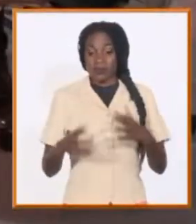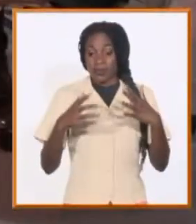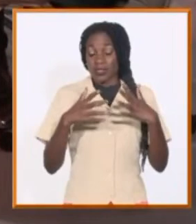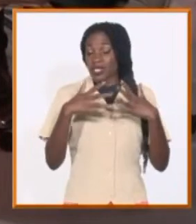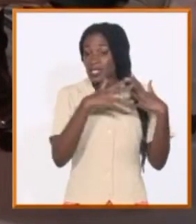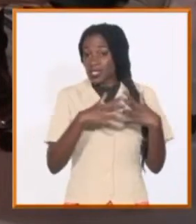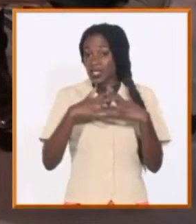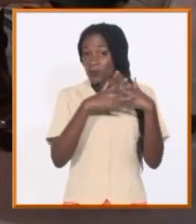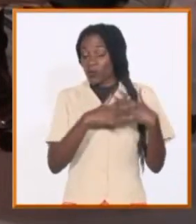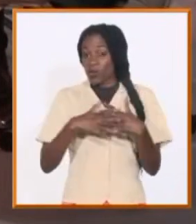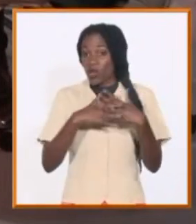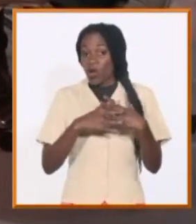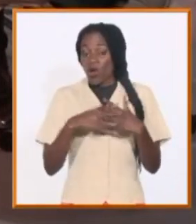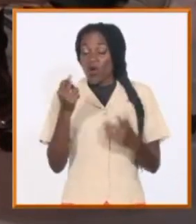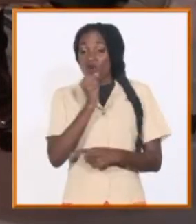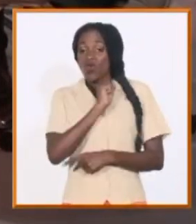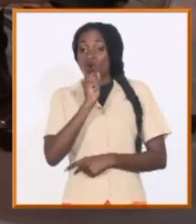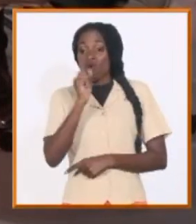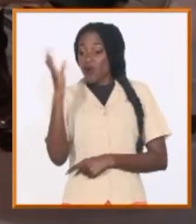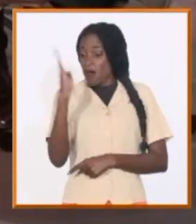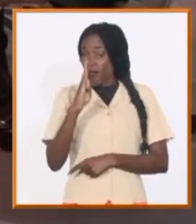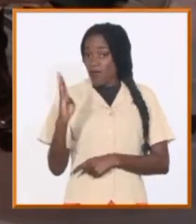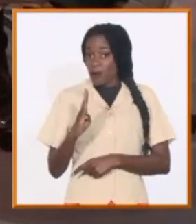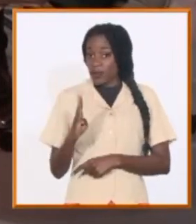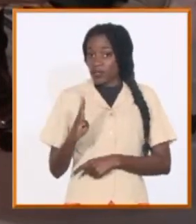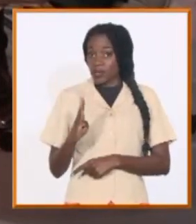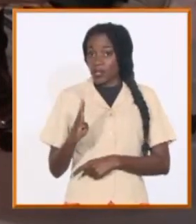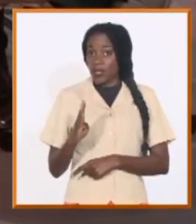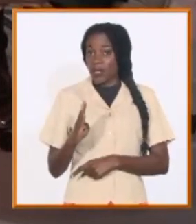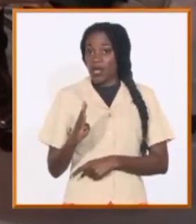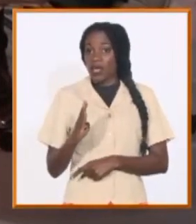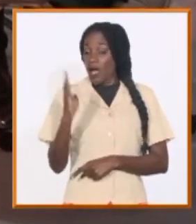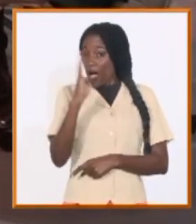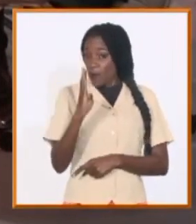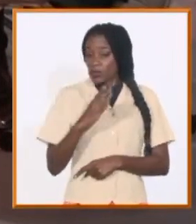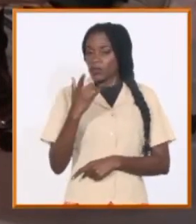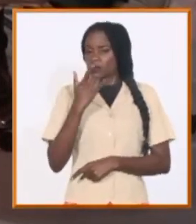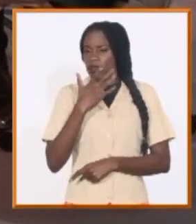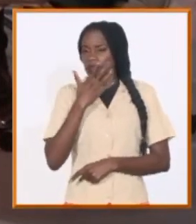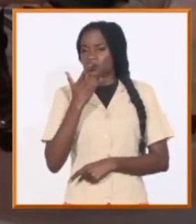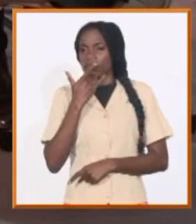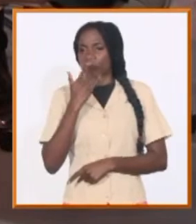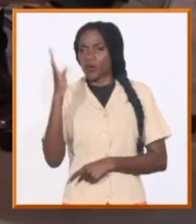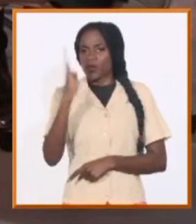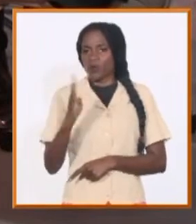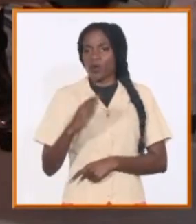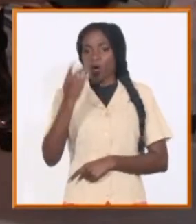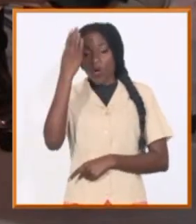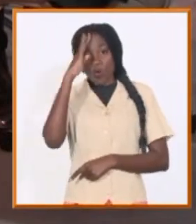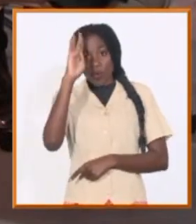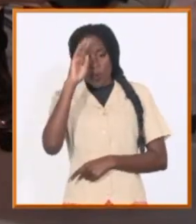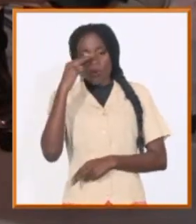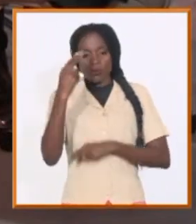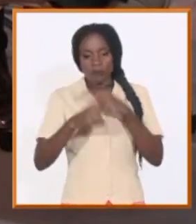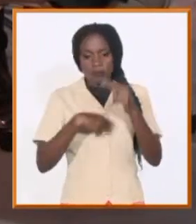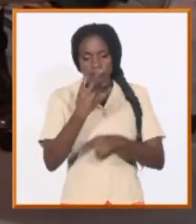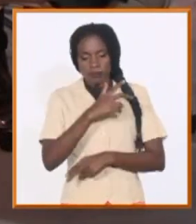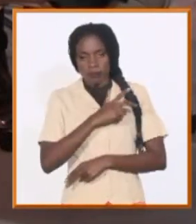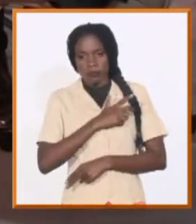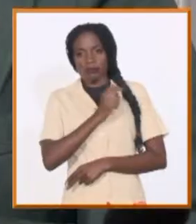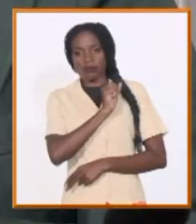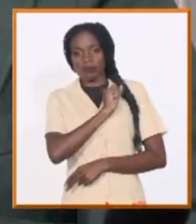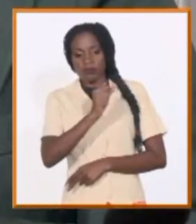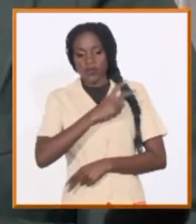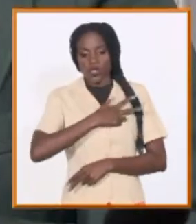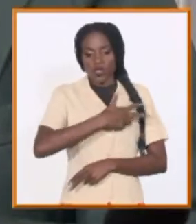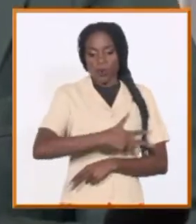logra arrebatar ese triunfo en la última disciplina del tenis de mesa a Brasil, entonces Cuba hubiera ganado los Juegos Panamericanos en el tenis de